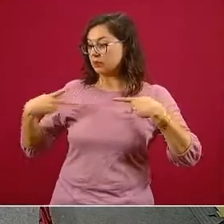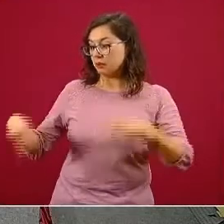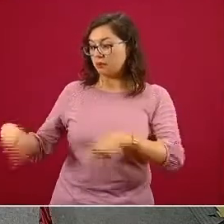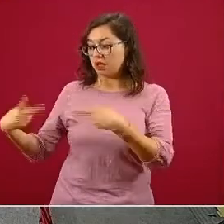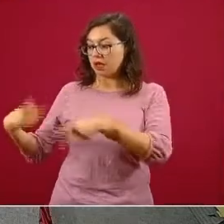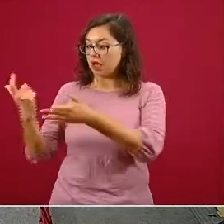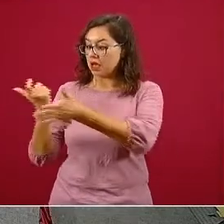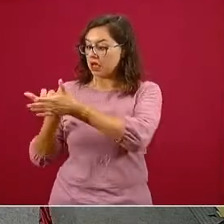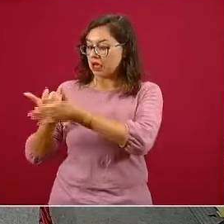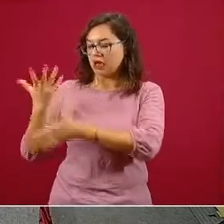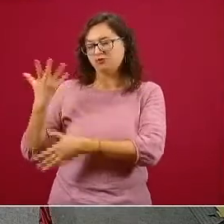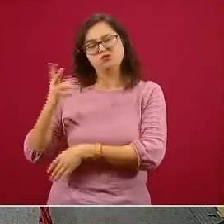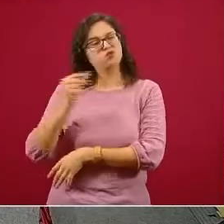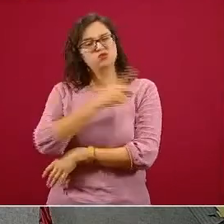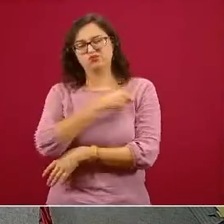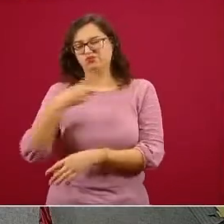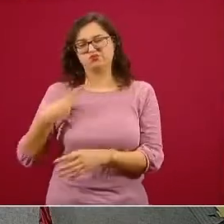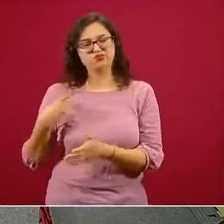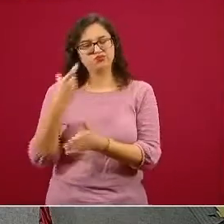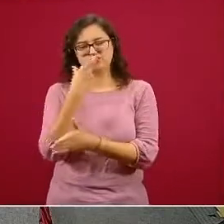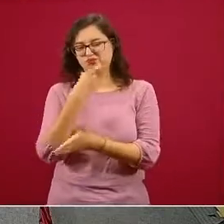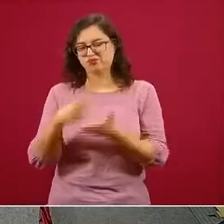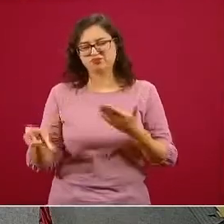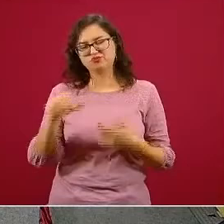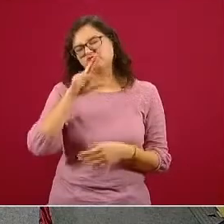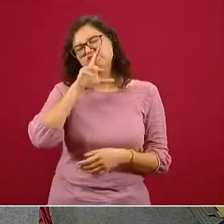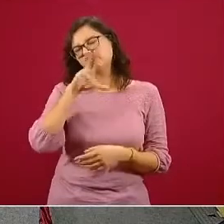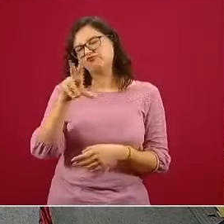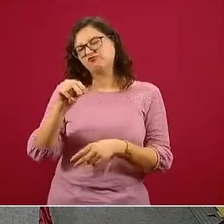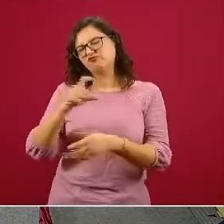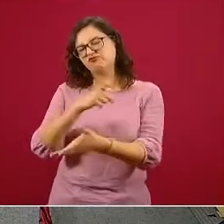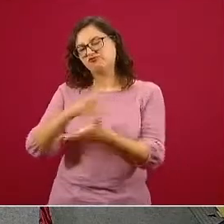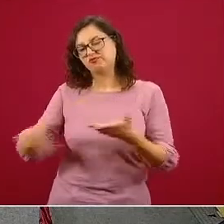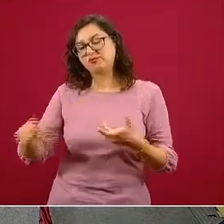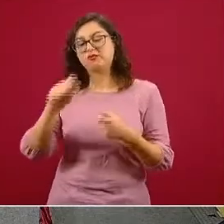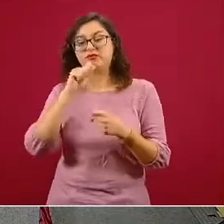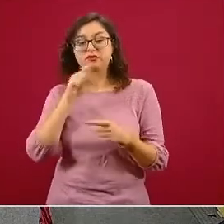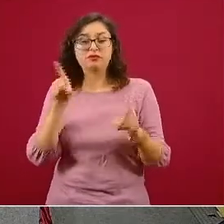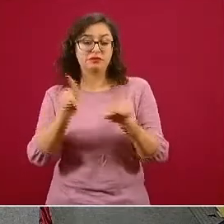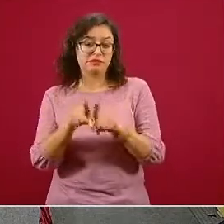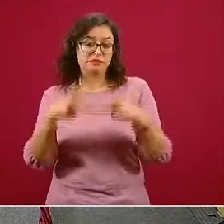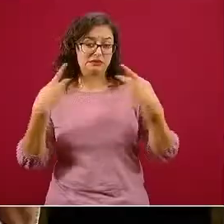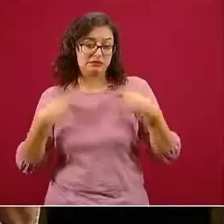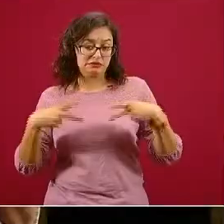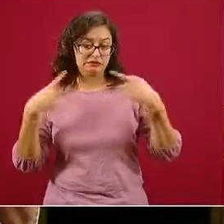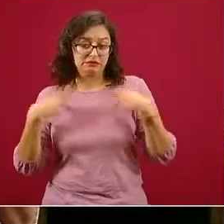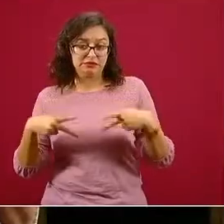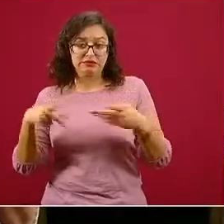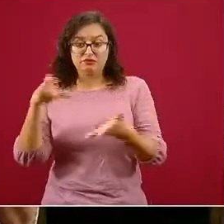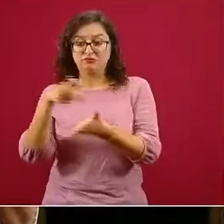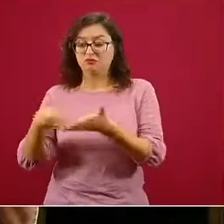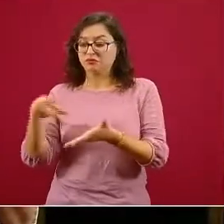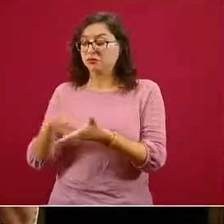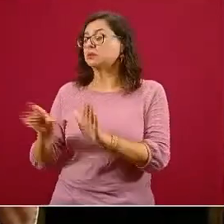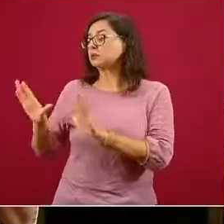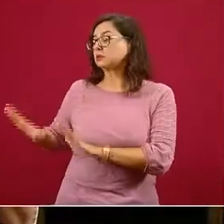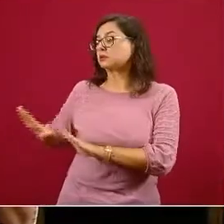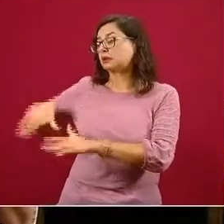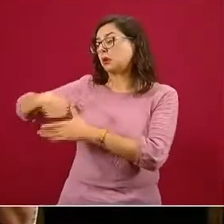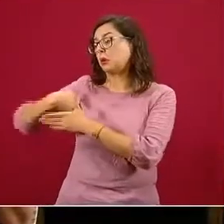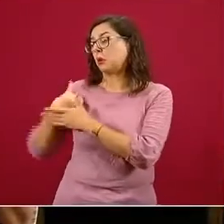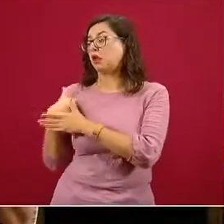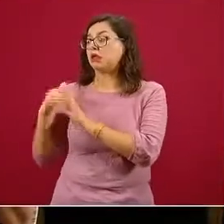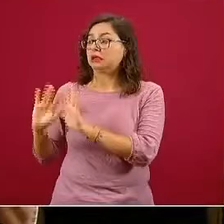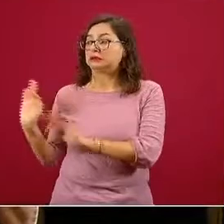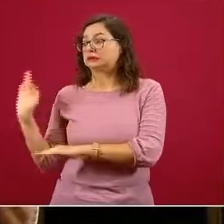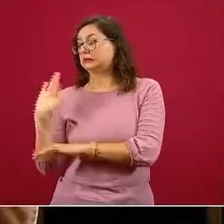y también mencionaba que no, que los que compraban o nada más para tenerlo ahí por si se les